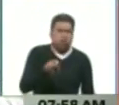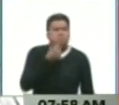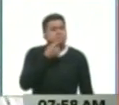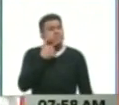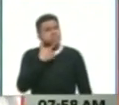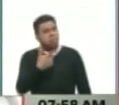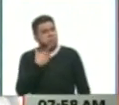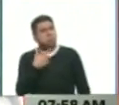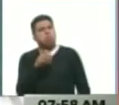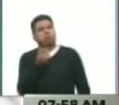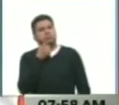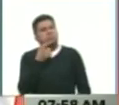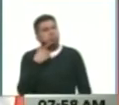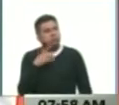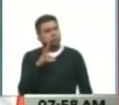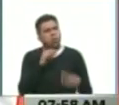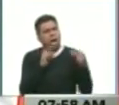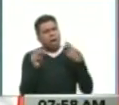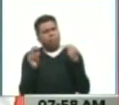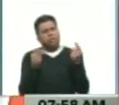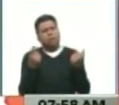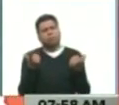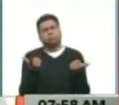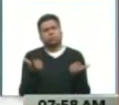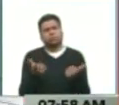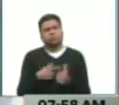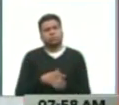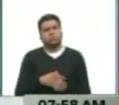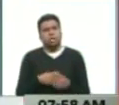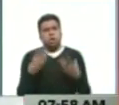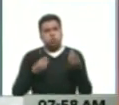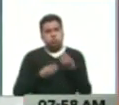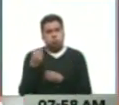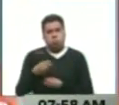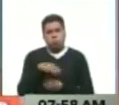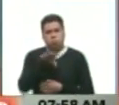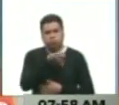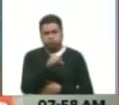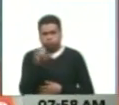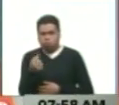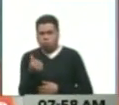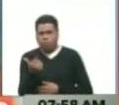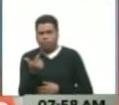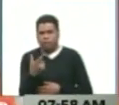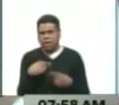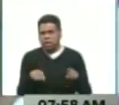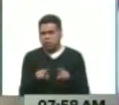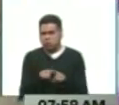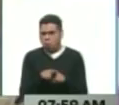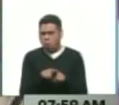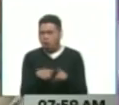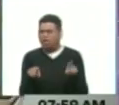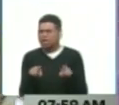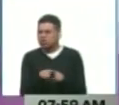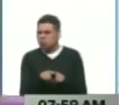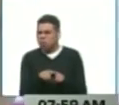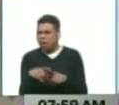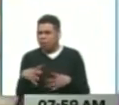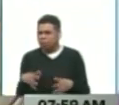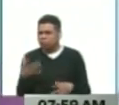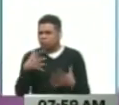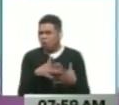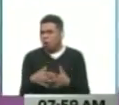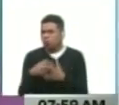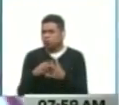estético es una crítica al modo único de consumo y al modo único de producción simbólica del capitalismo. Ahora, la cultura siempre se reinventa, está día